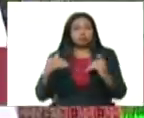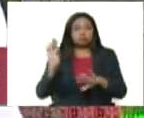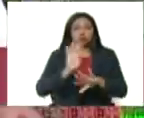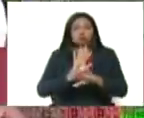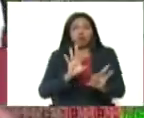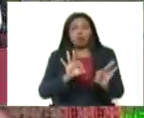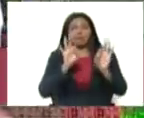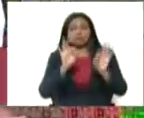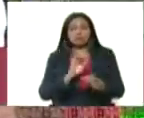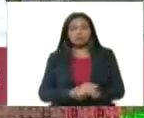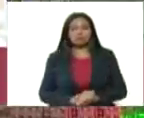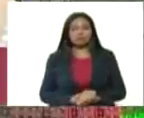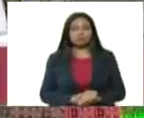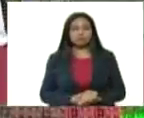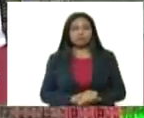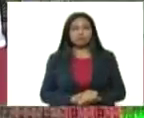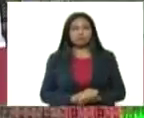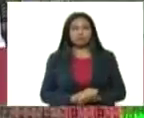cuidado. Fíjense que